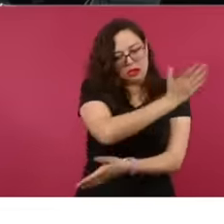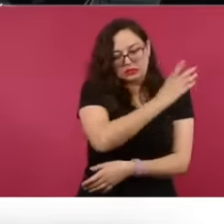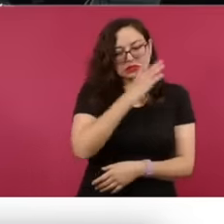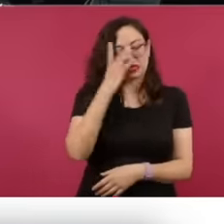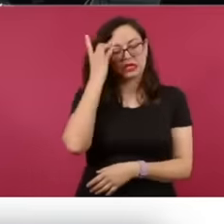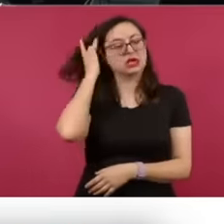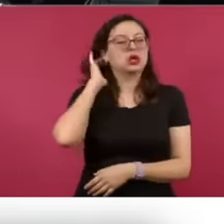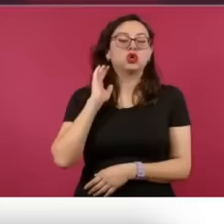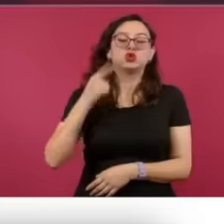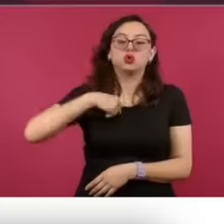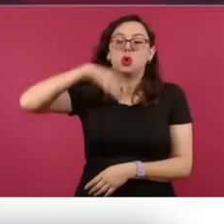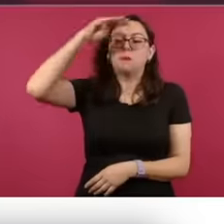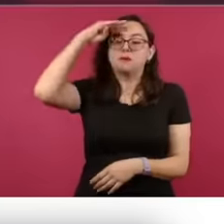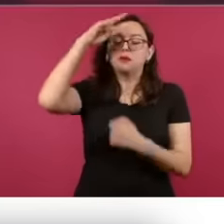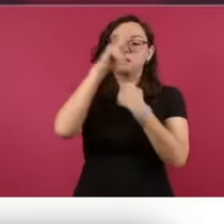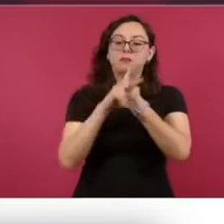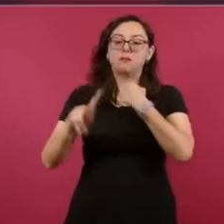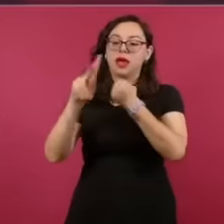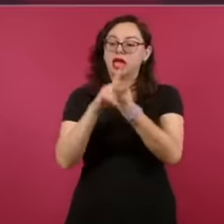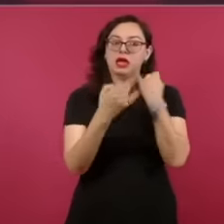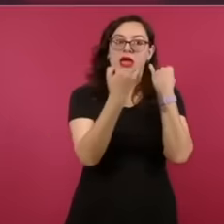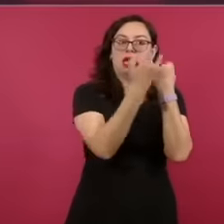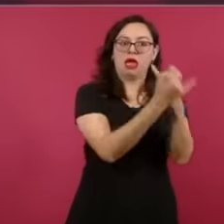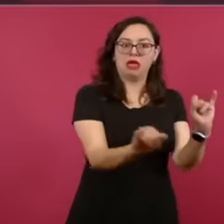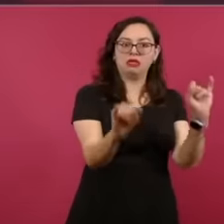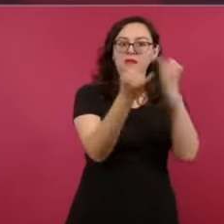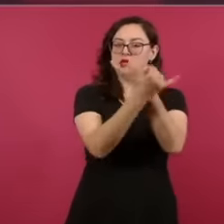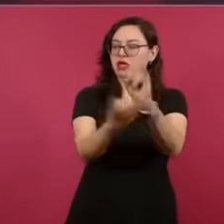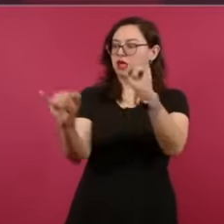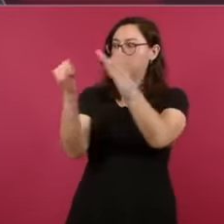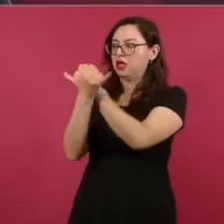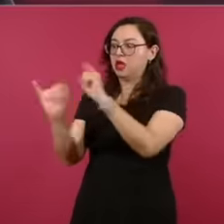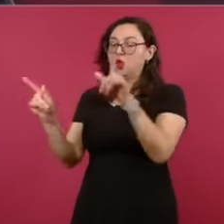no hay ninguna nación, por poderosa que sea,